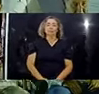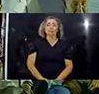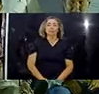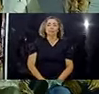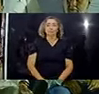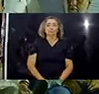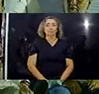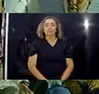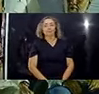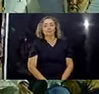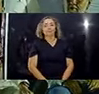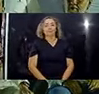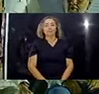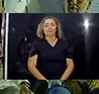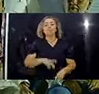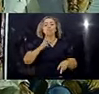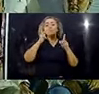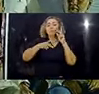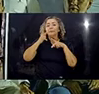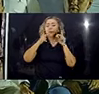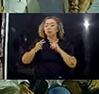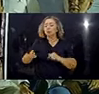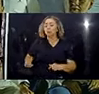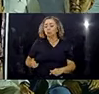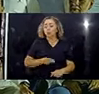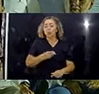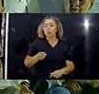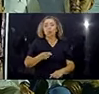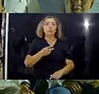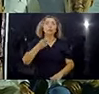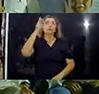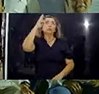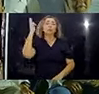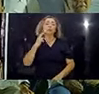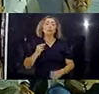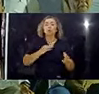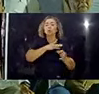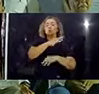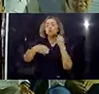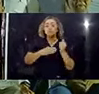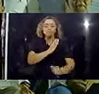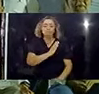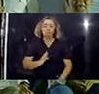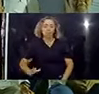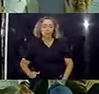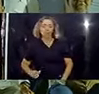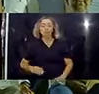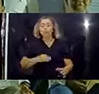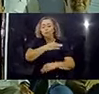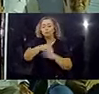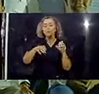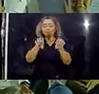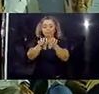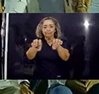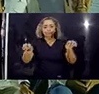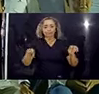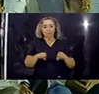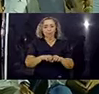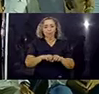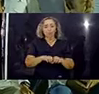especial platicando con guacho con romel con todos los candidatos candidatas el equipo de